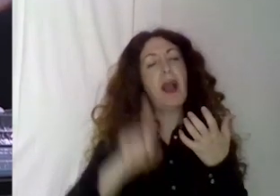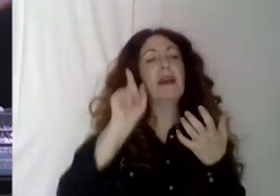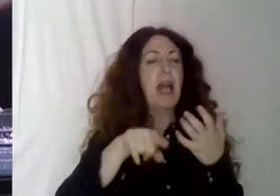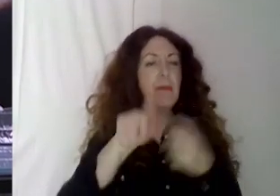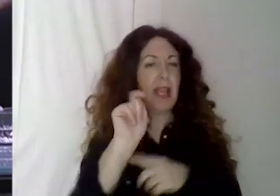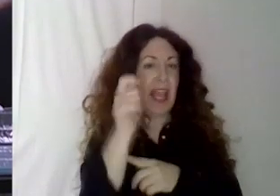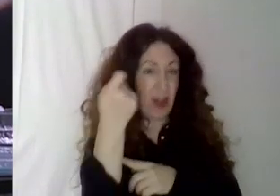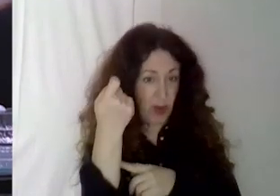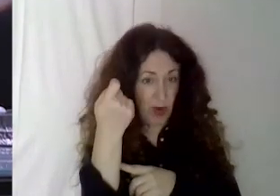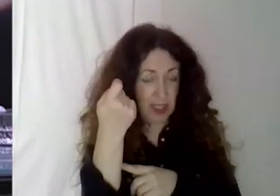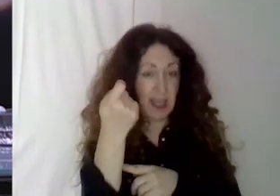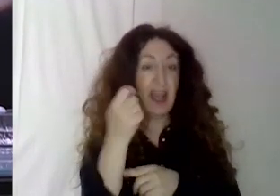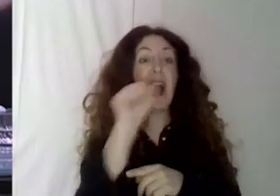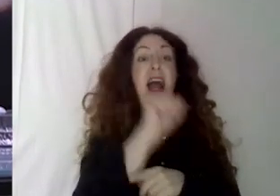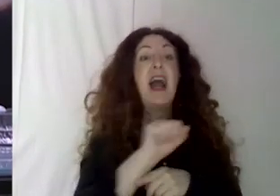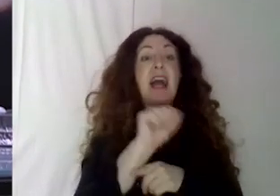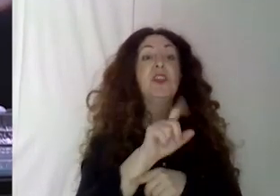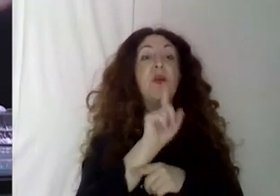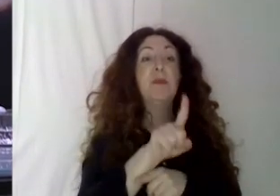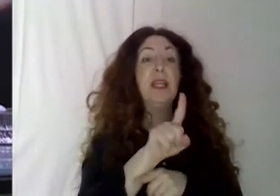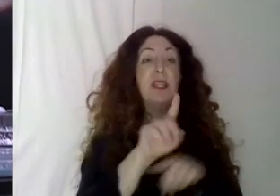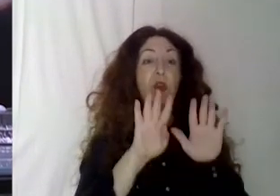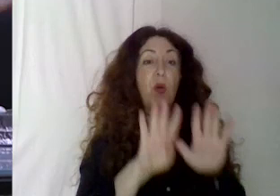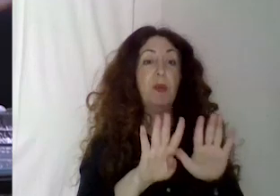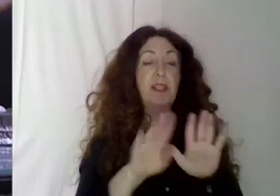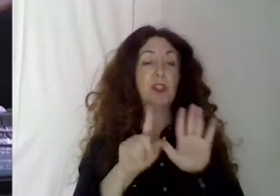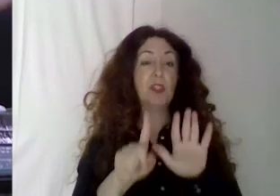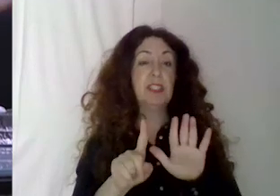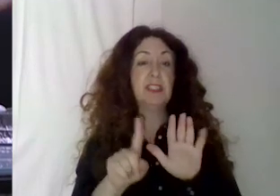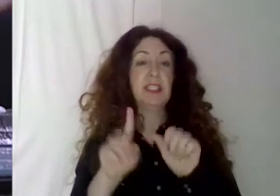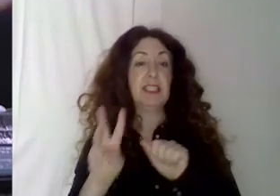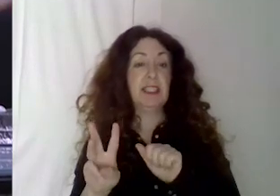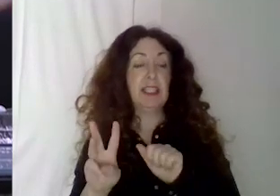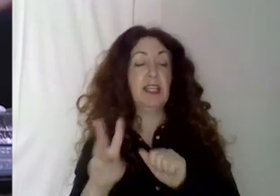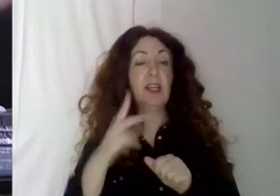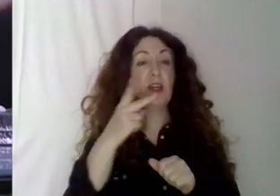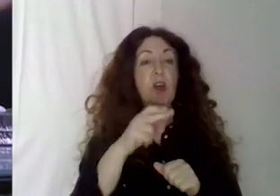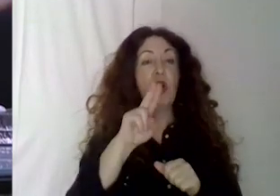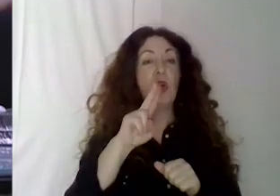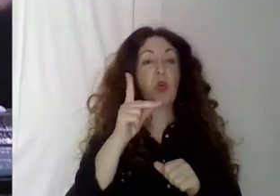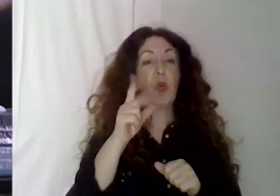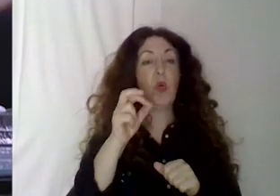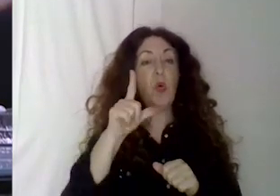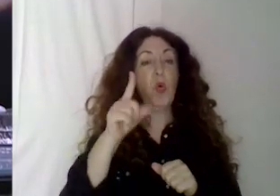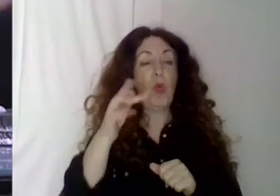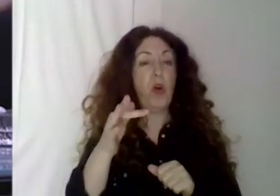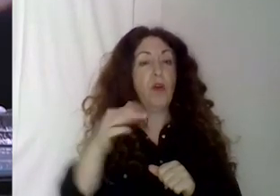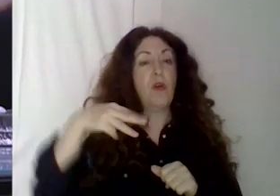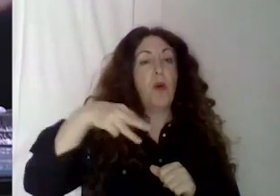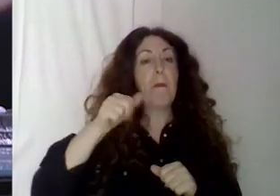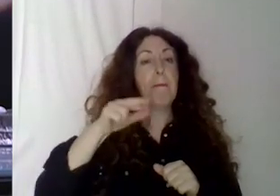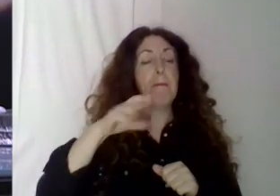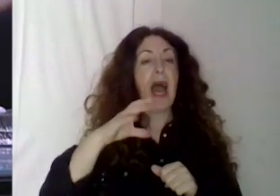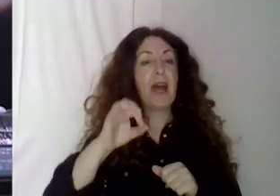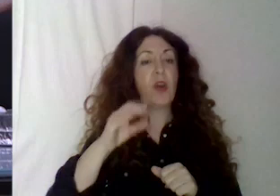1963, Rudolf y Margot Ditkover publicaban un libro que quizás para alguno de ustedes es conocido, que es Nacidos bajo Saturno. Y en ese libro